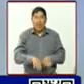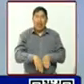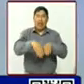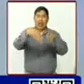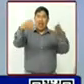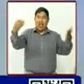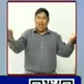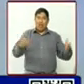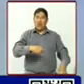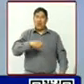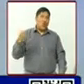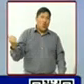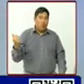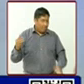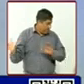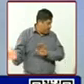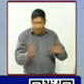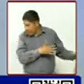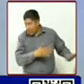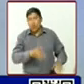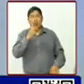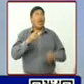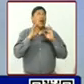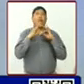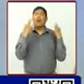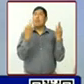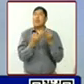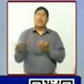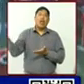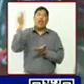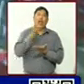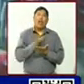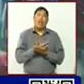abrimos otro. Y en esta oportunidad quiero hablarles de una familia que ha